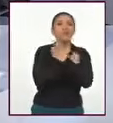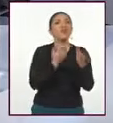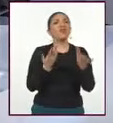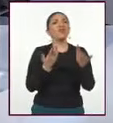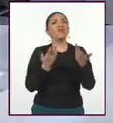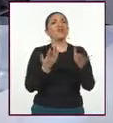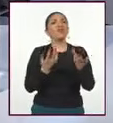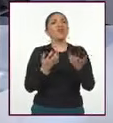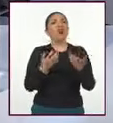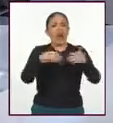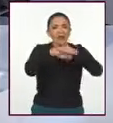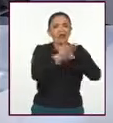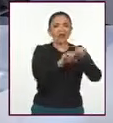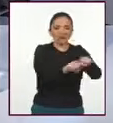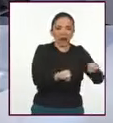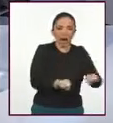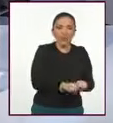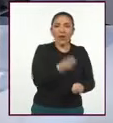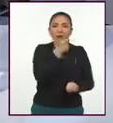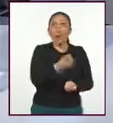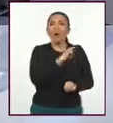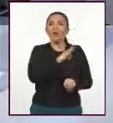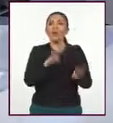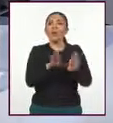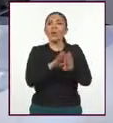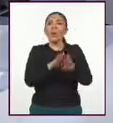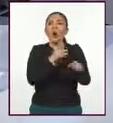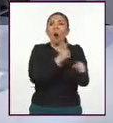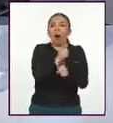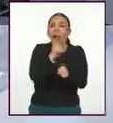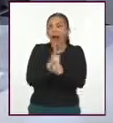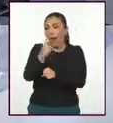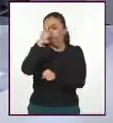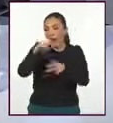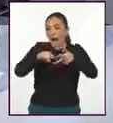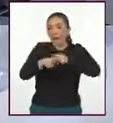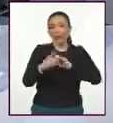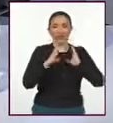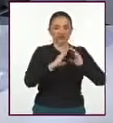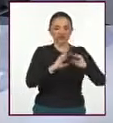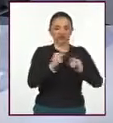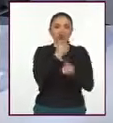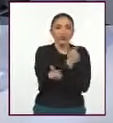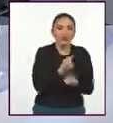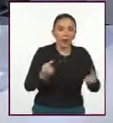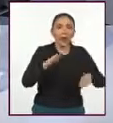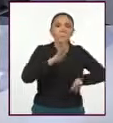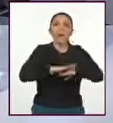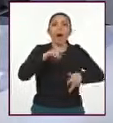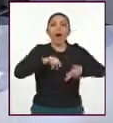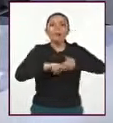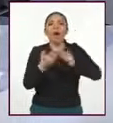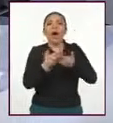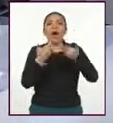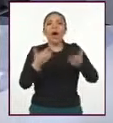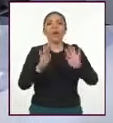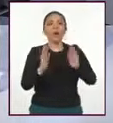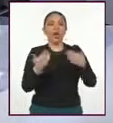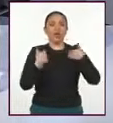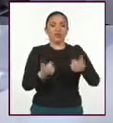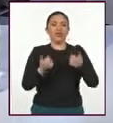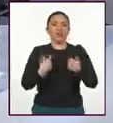las aulas, porque desde ahí podemos empezar a generar y a tener infancias que empiecen, sobre todo, a entender que